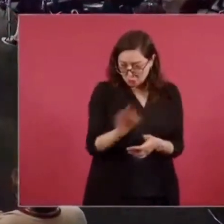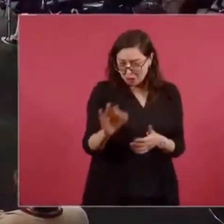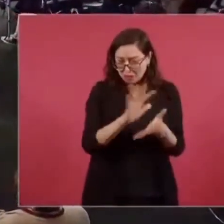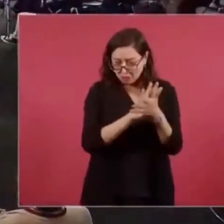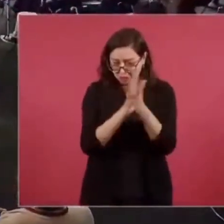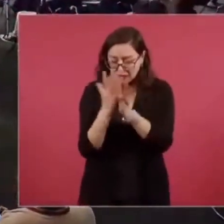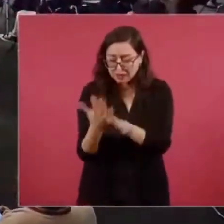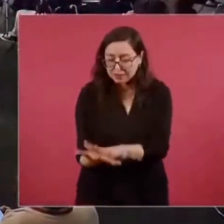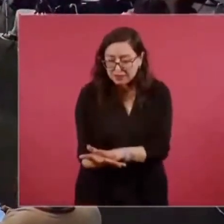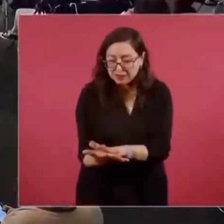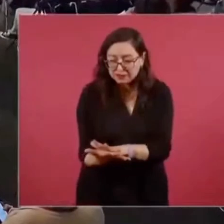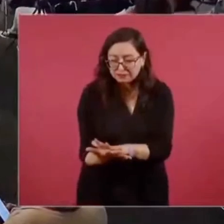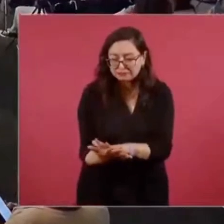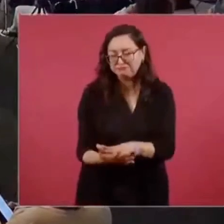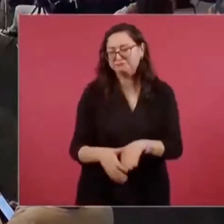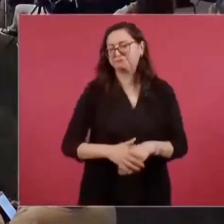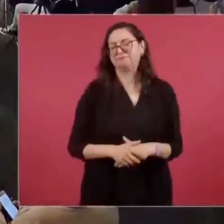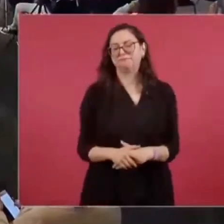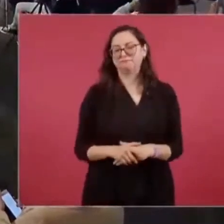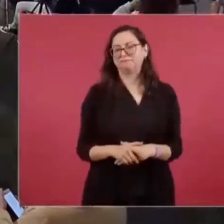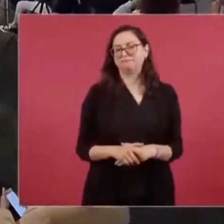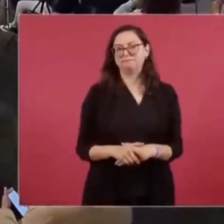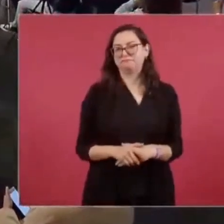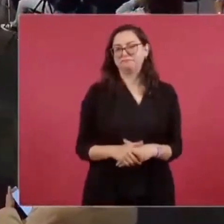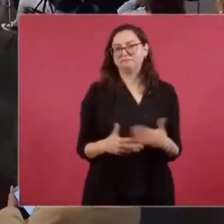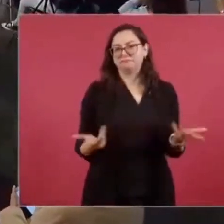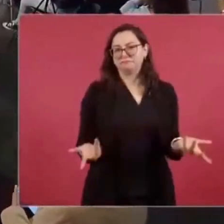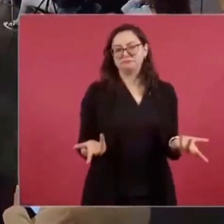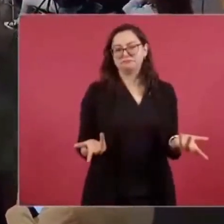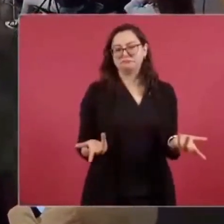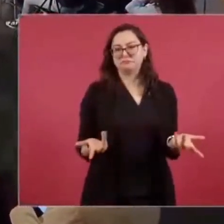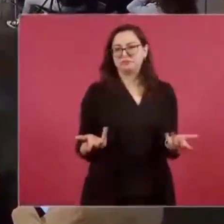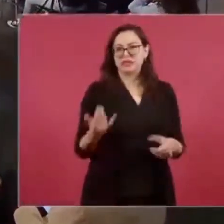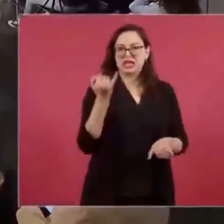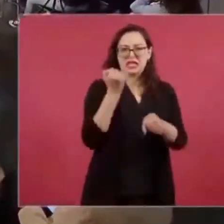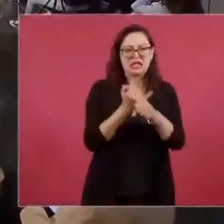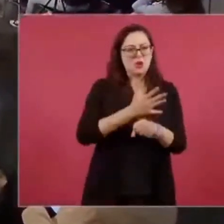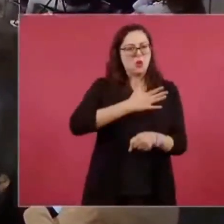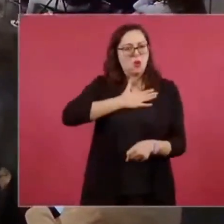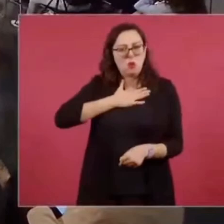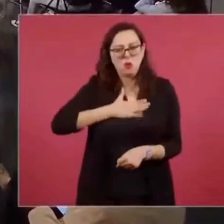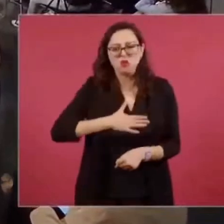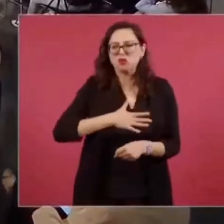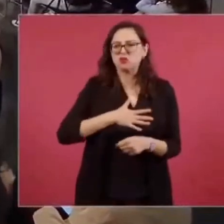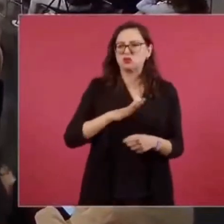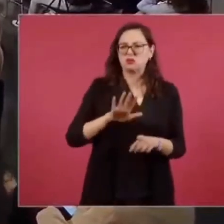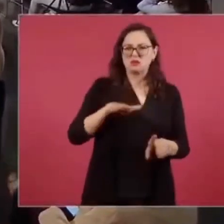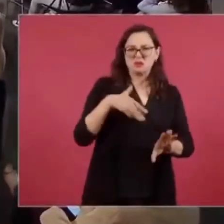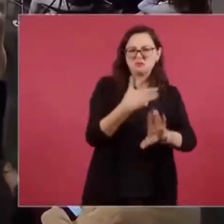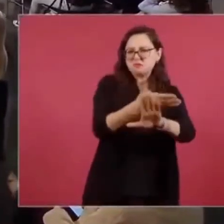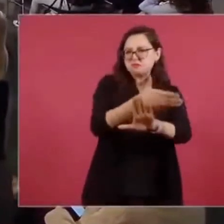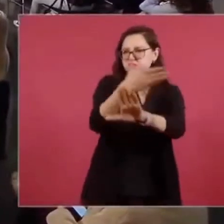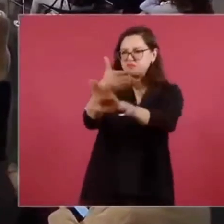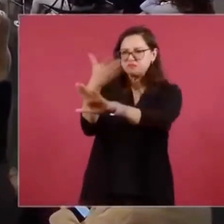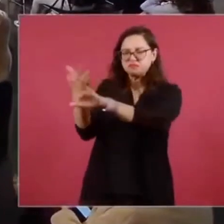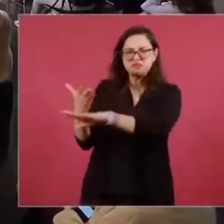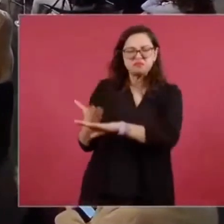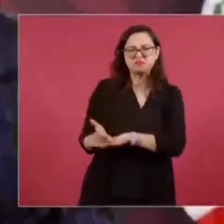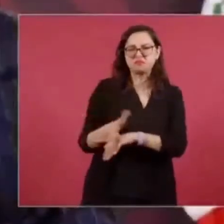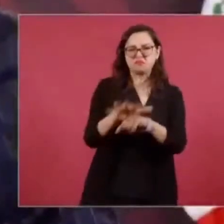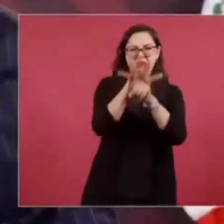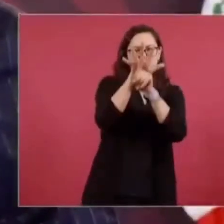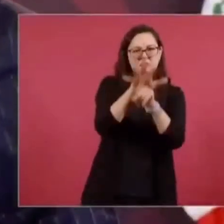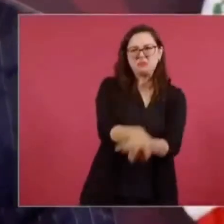¿Se puede transformar esa realidad de injusticias y de opresión con el apoyo